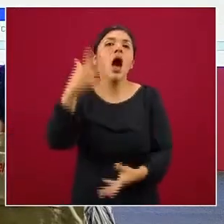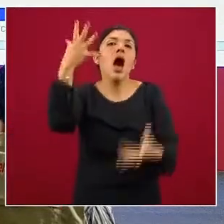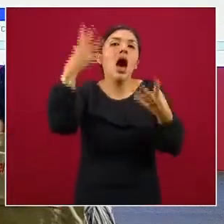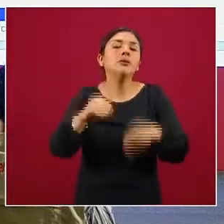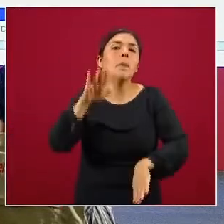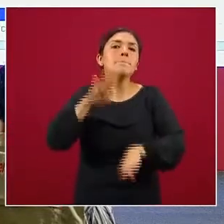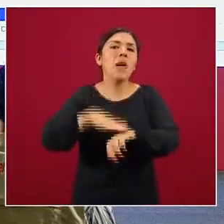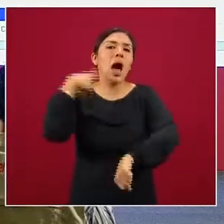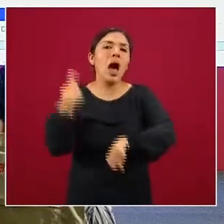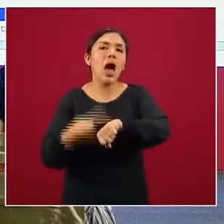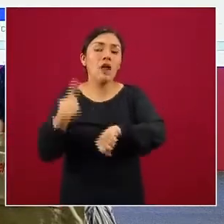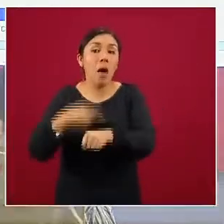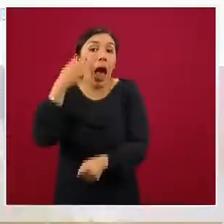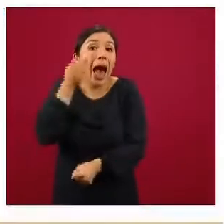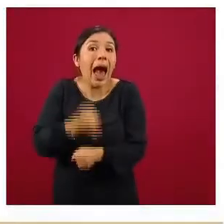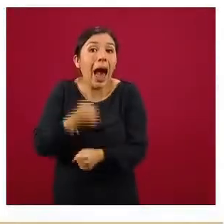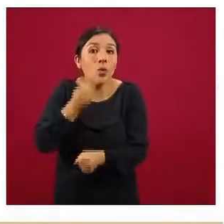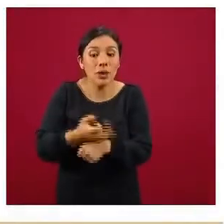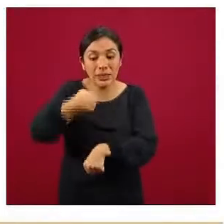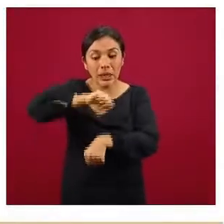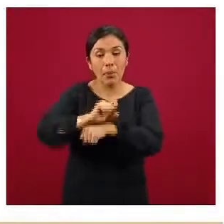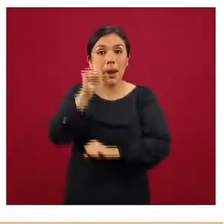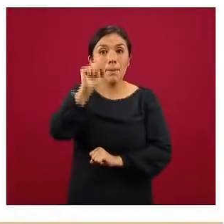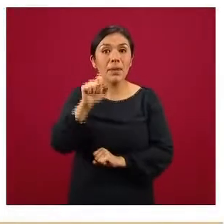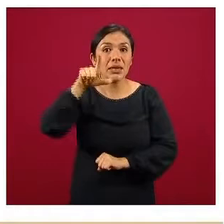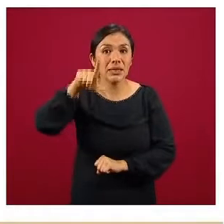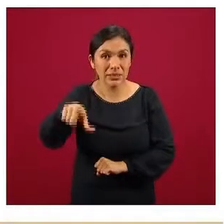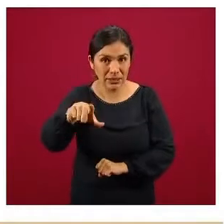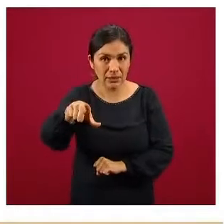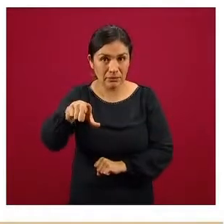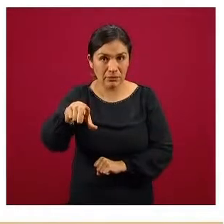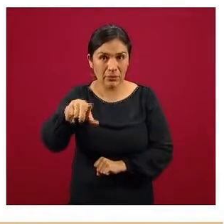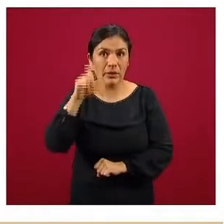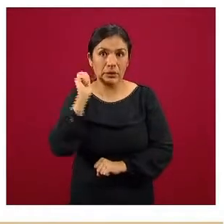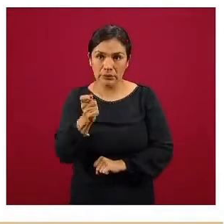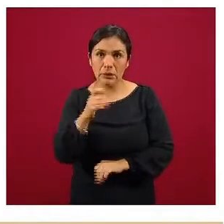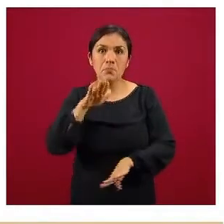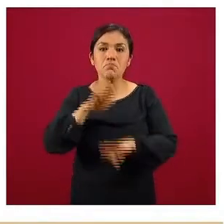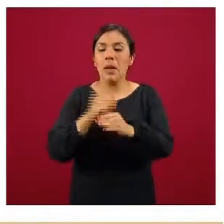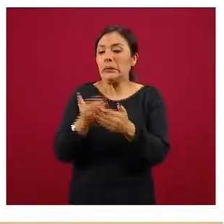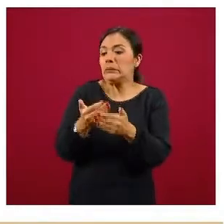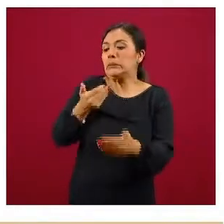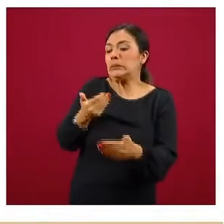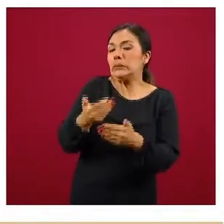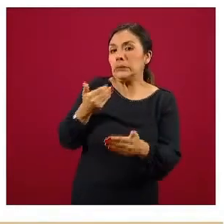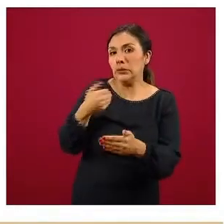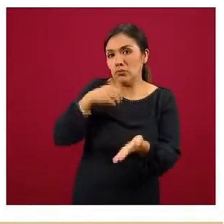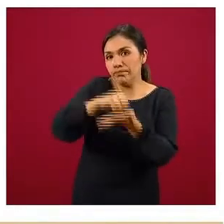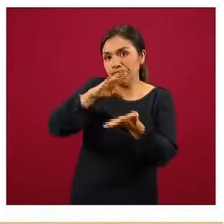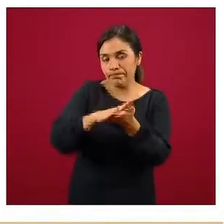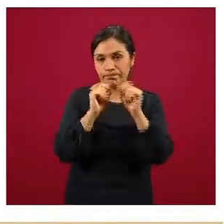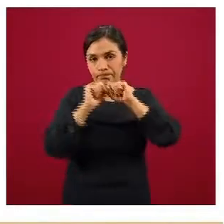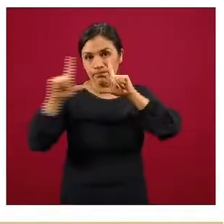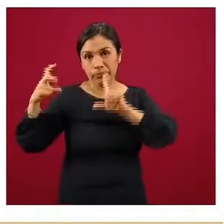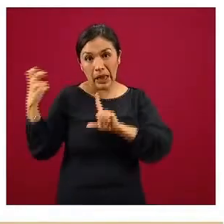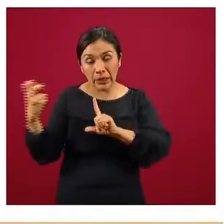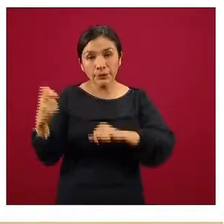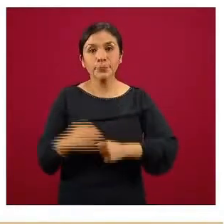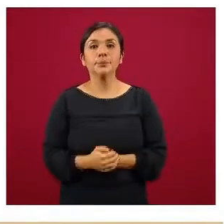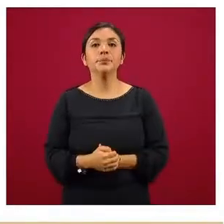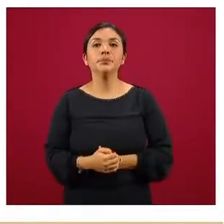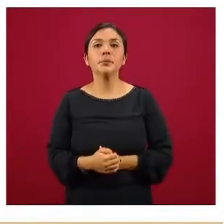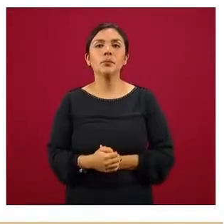carga de enfermedad en este momento, en la semana 27, que es la más recientemente representada ahí,